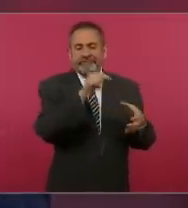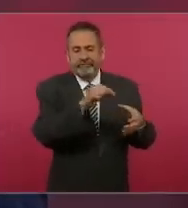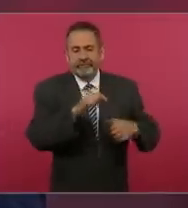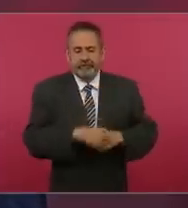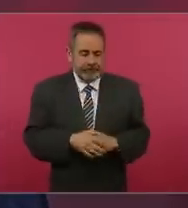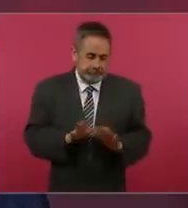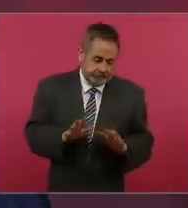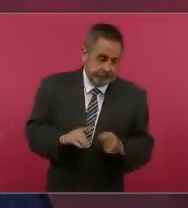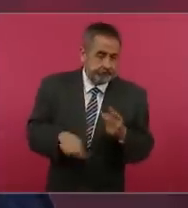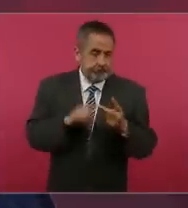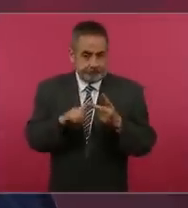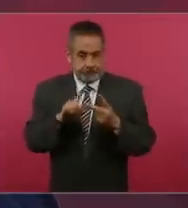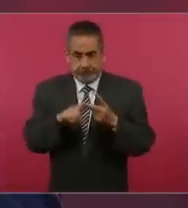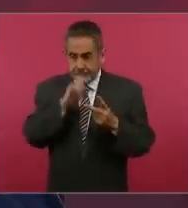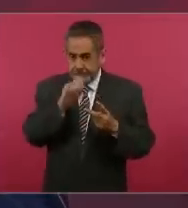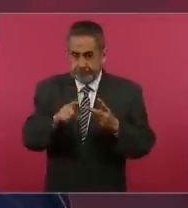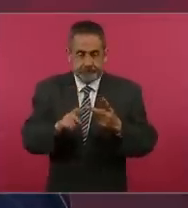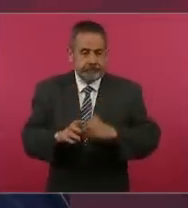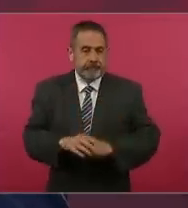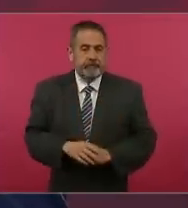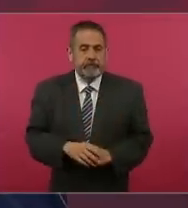lo otro muy